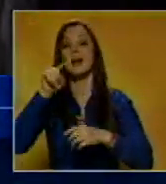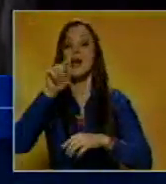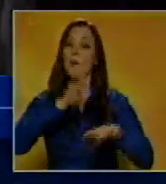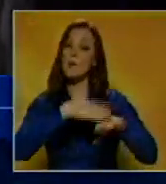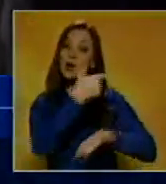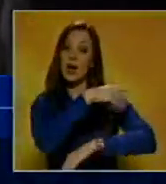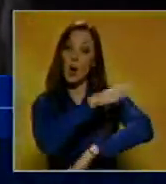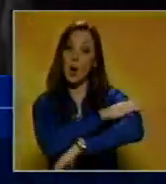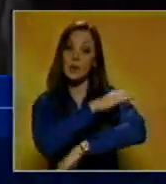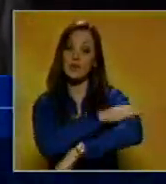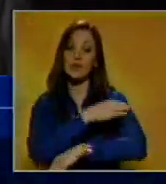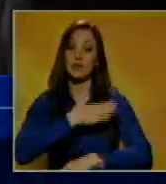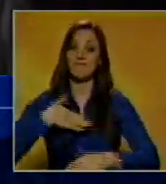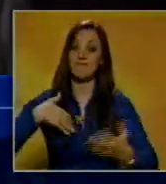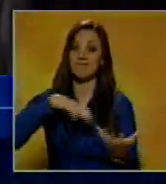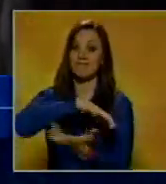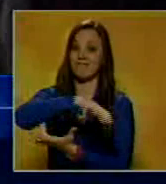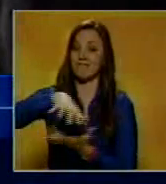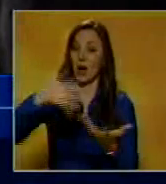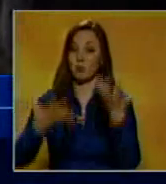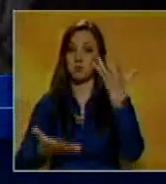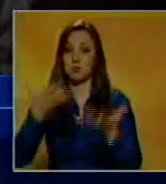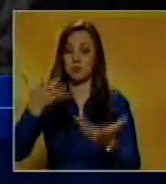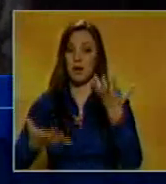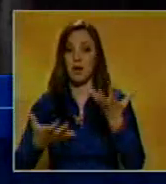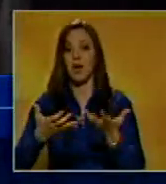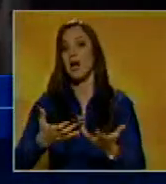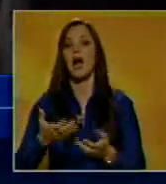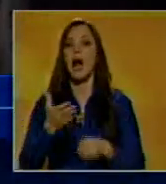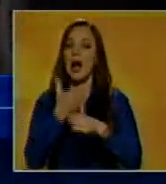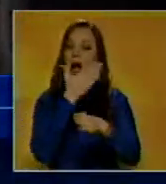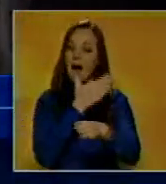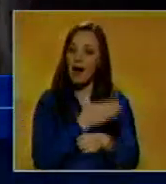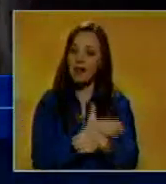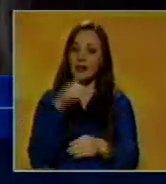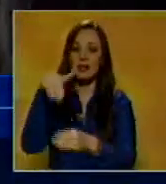plan desestabilizador que busca implementar la oposición ante las